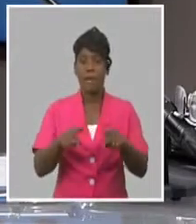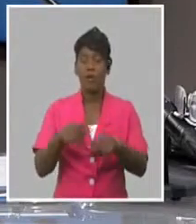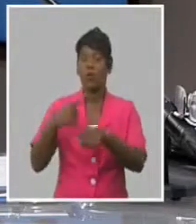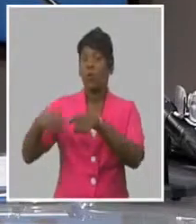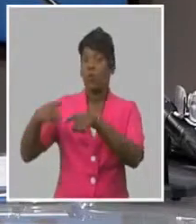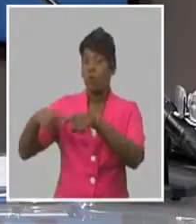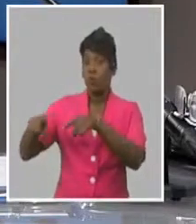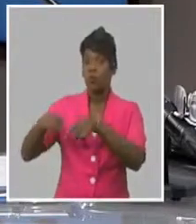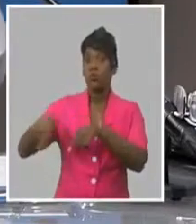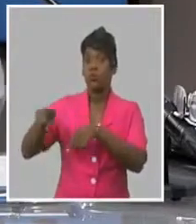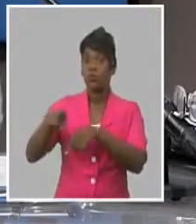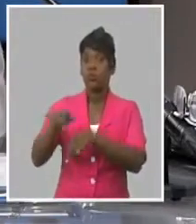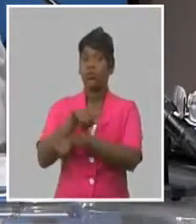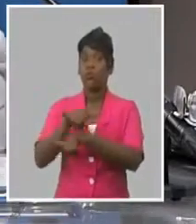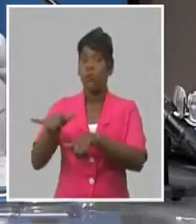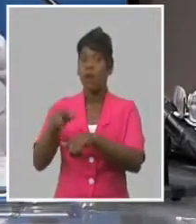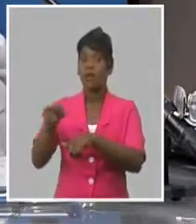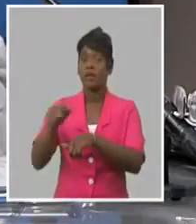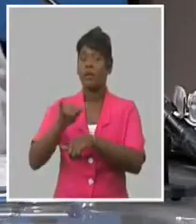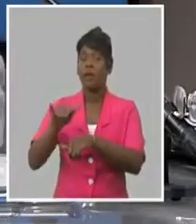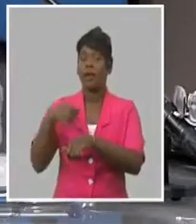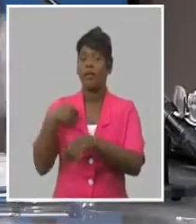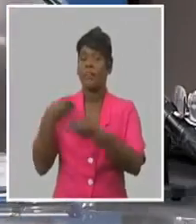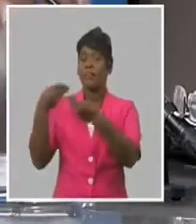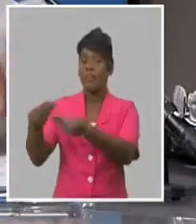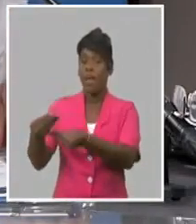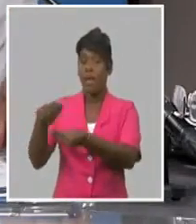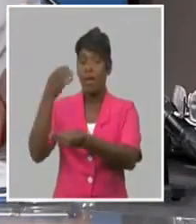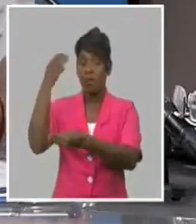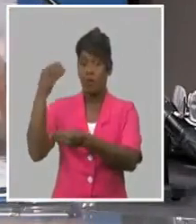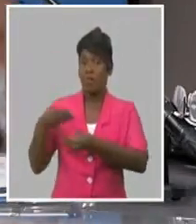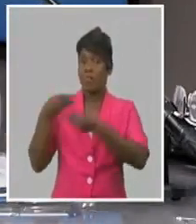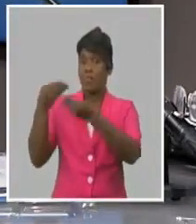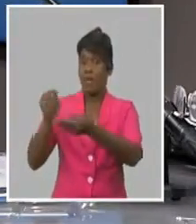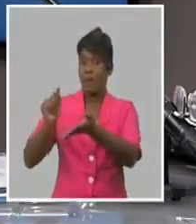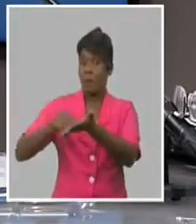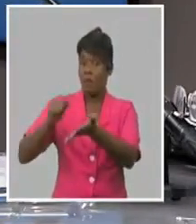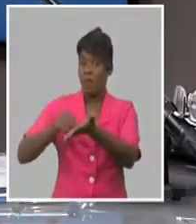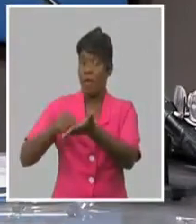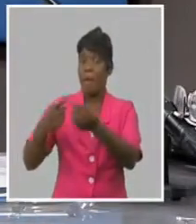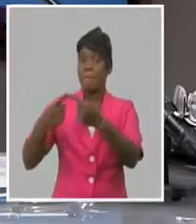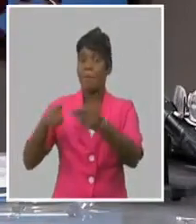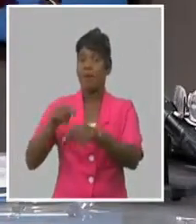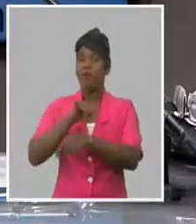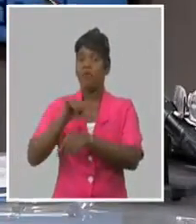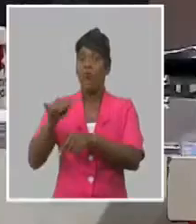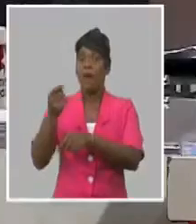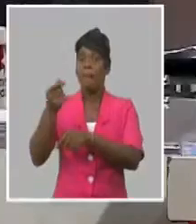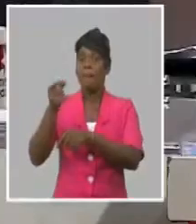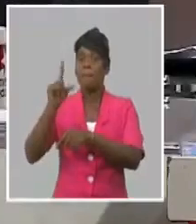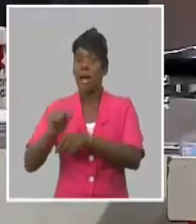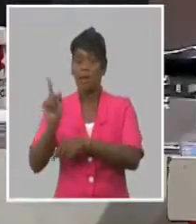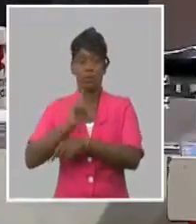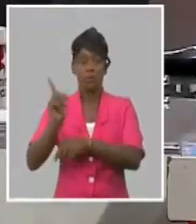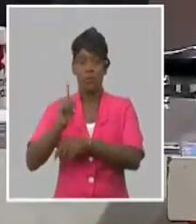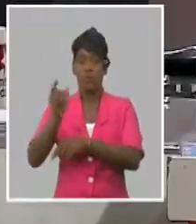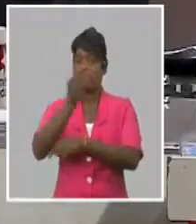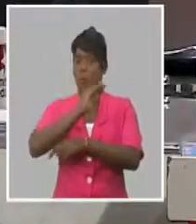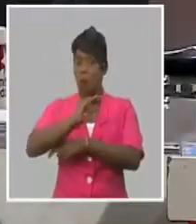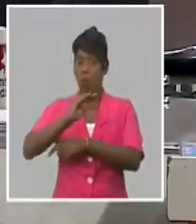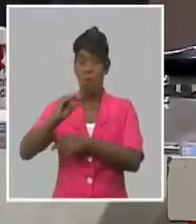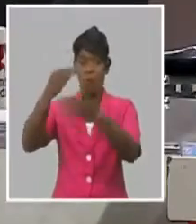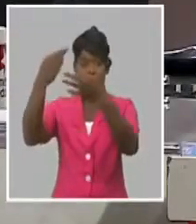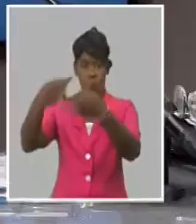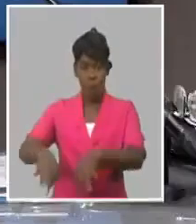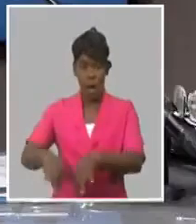precios centralizados sin subsidio, pero se mantendrán dentro de la libreta de abastecimiento. Para que llegue regularmente a toda la población. Para que llegue, porque